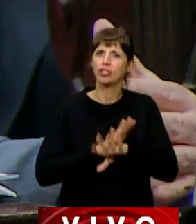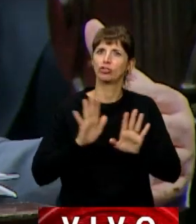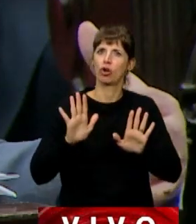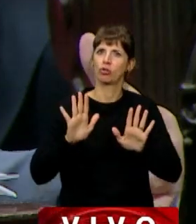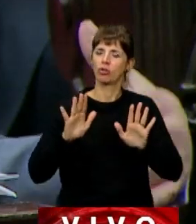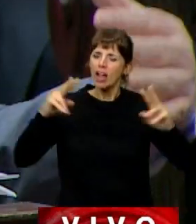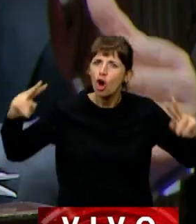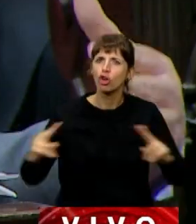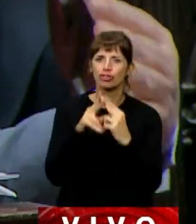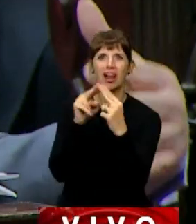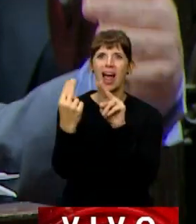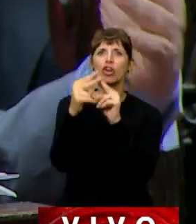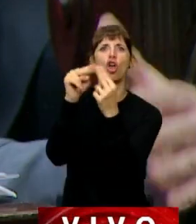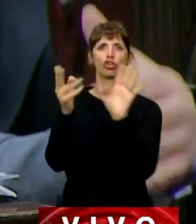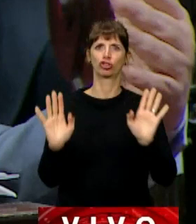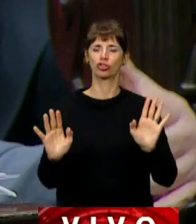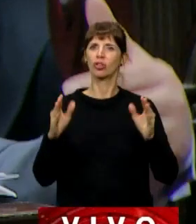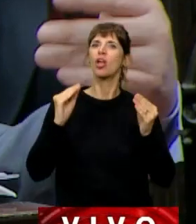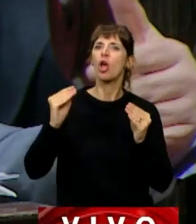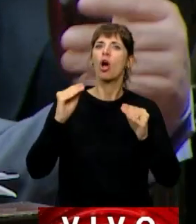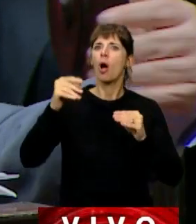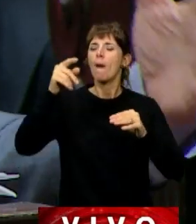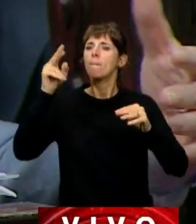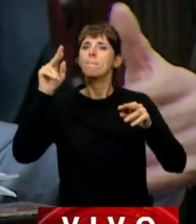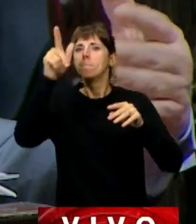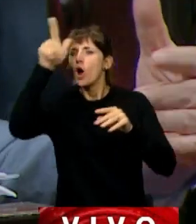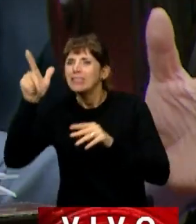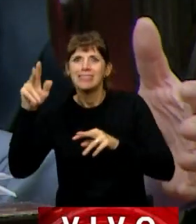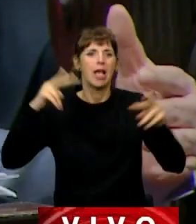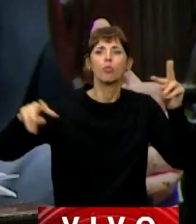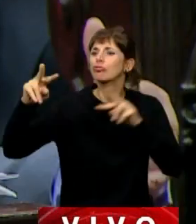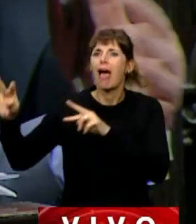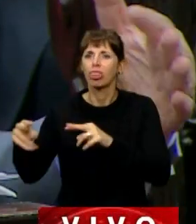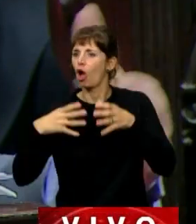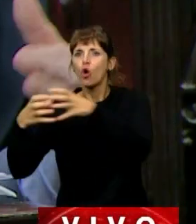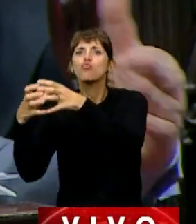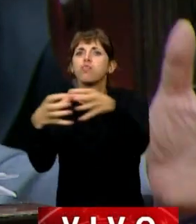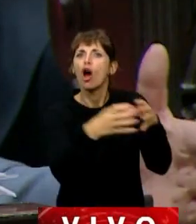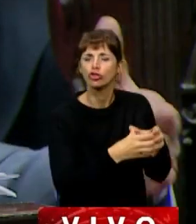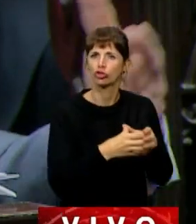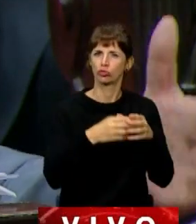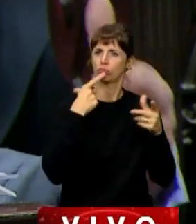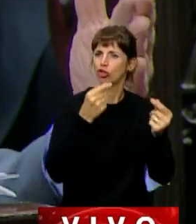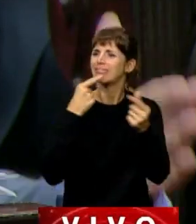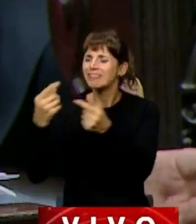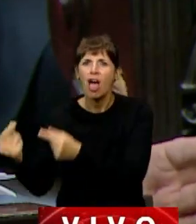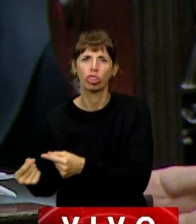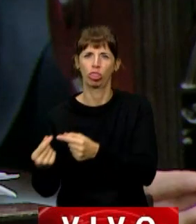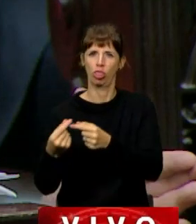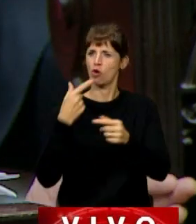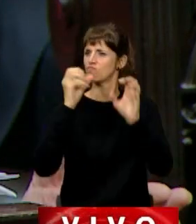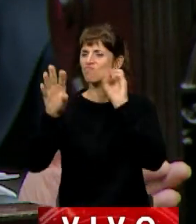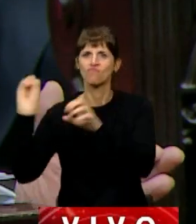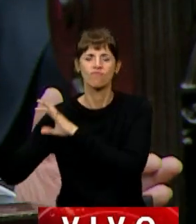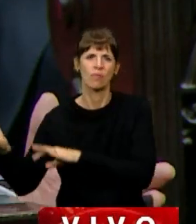lugar y no que haya patrullas perdidas que fueran a cualquier otro lado a clamar cosas que no deberían, palabras que ni siquiera